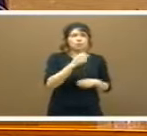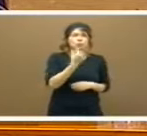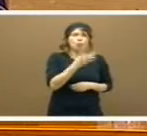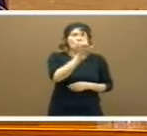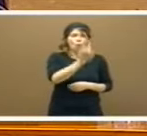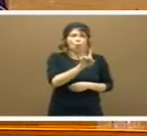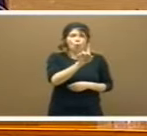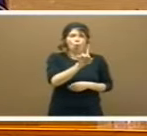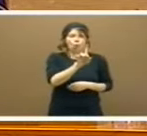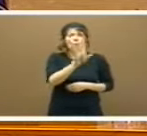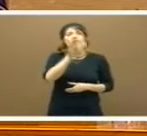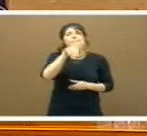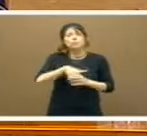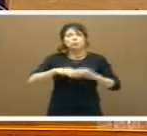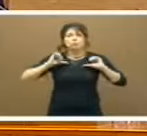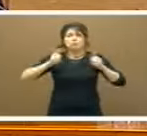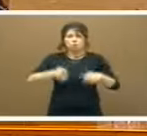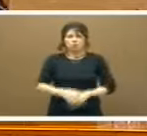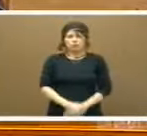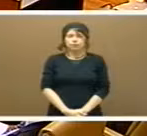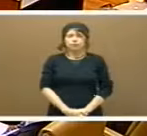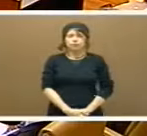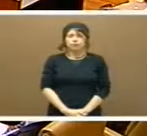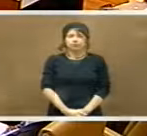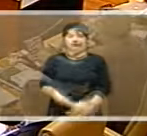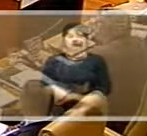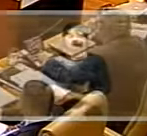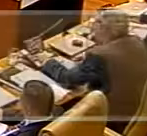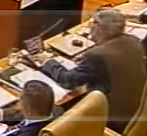1. Entramos en votación.